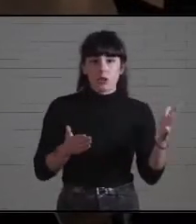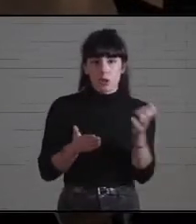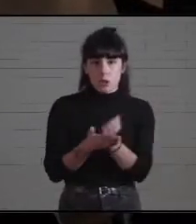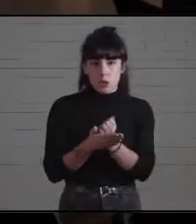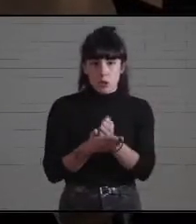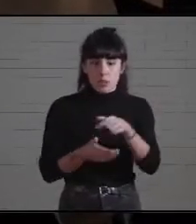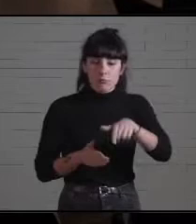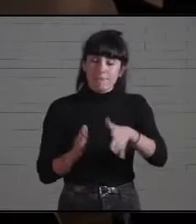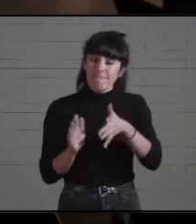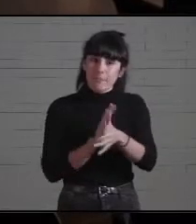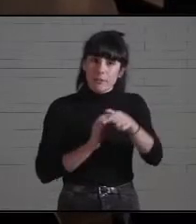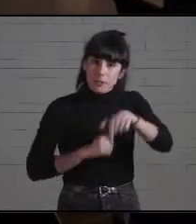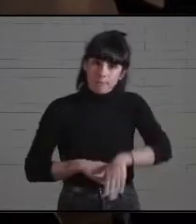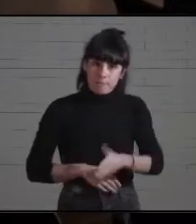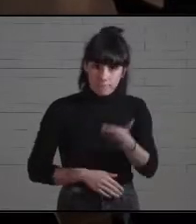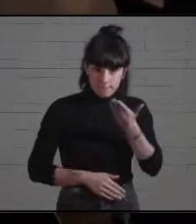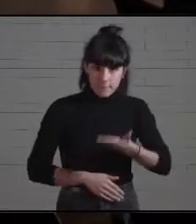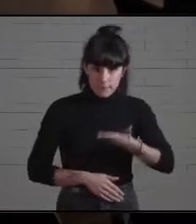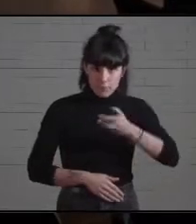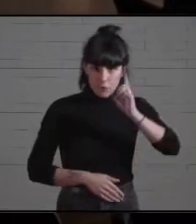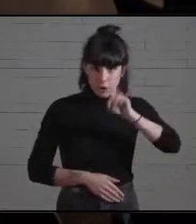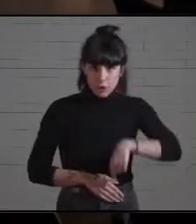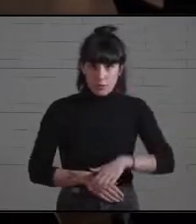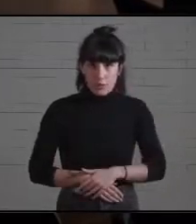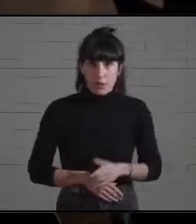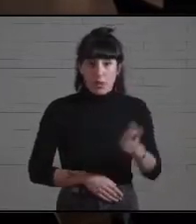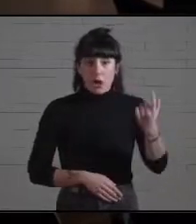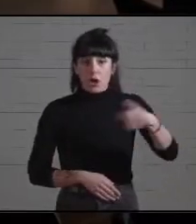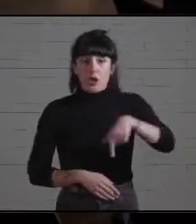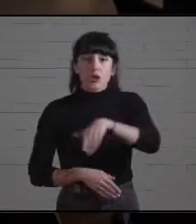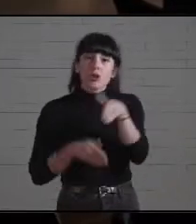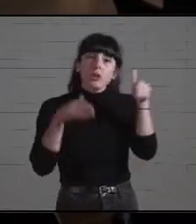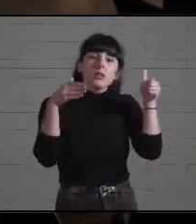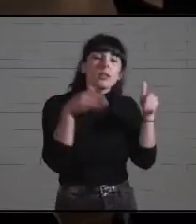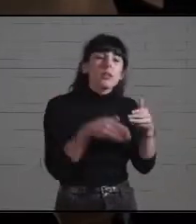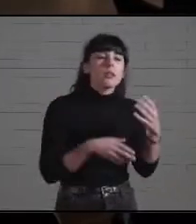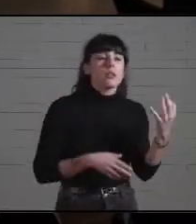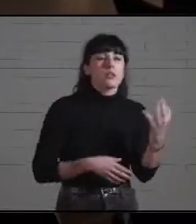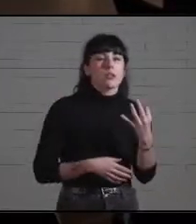es importante. Nos hemos centrado,